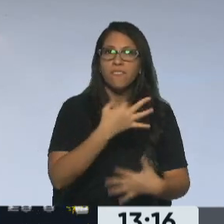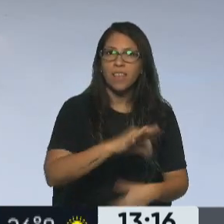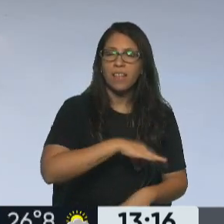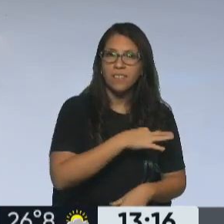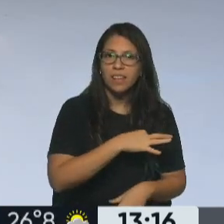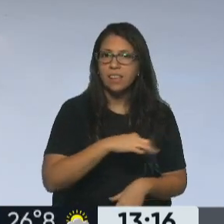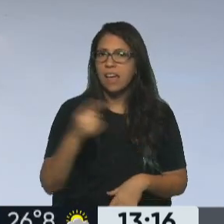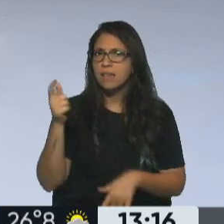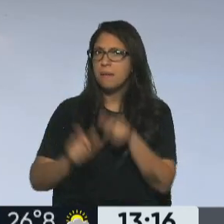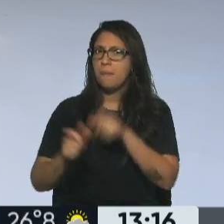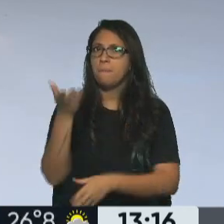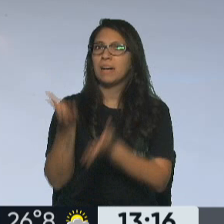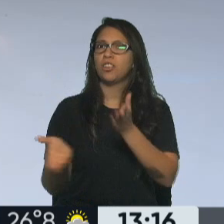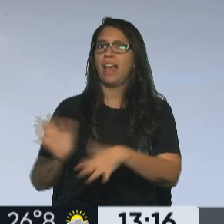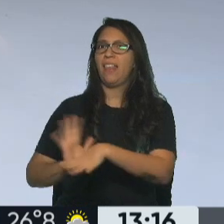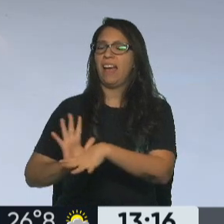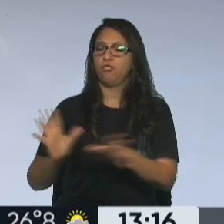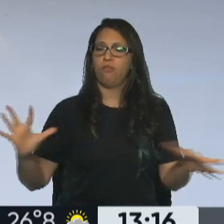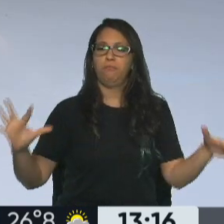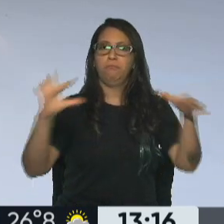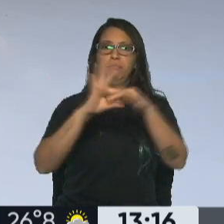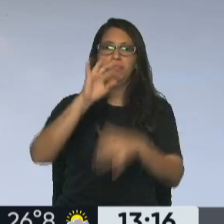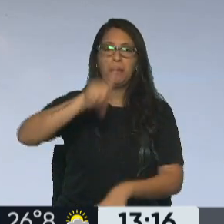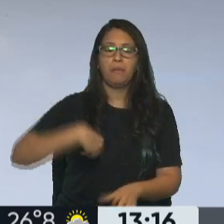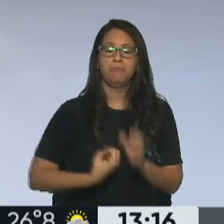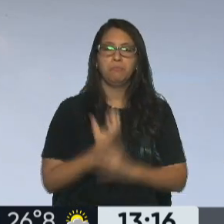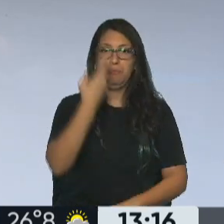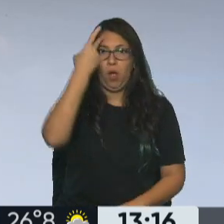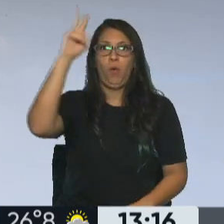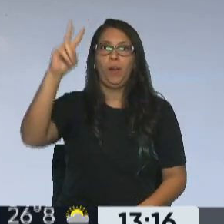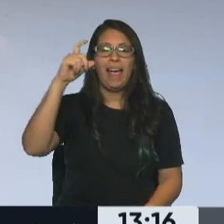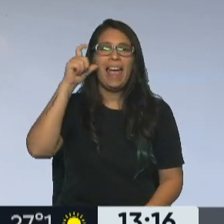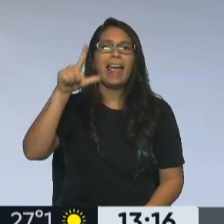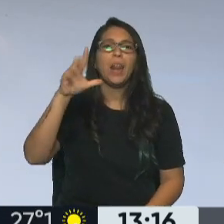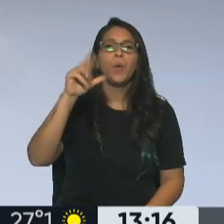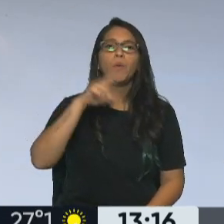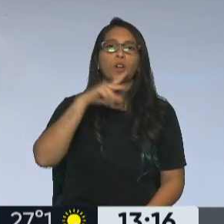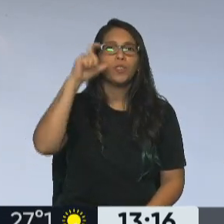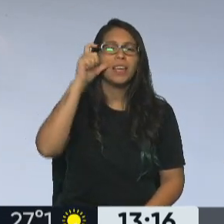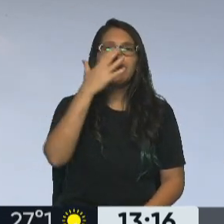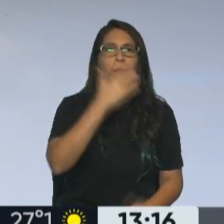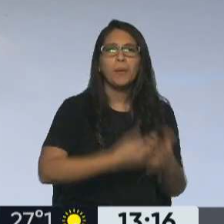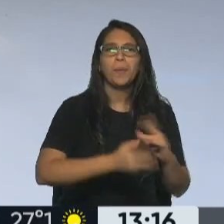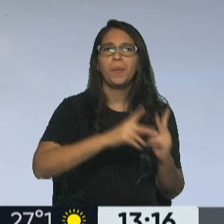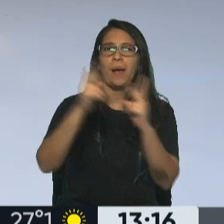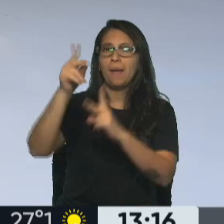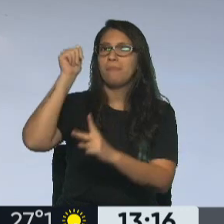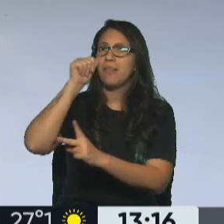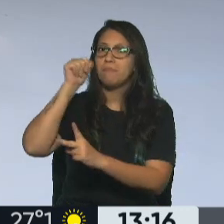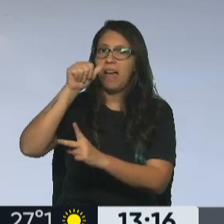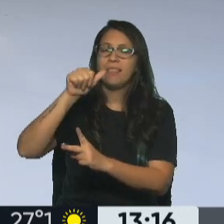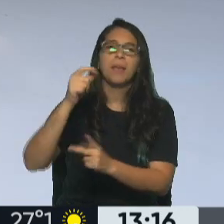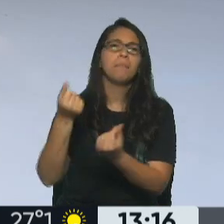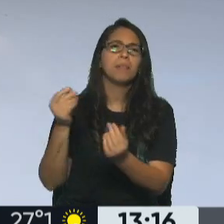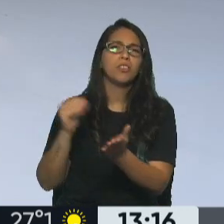que es capaz de hacer un actor de ahí el brote y se van para mar del plata van a estar en el teatro auditorium en la sala asor sola con precios